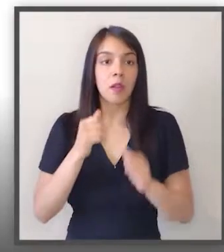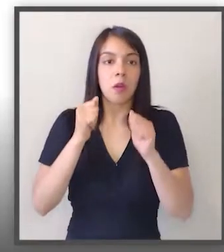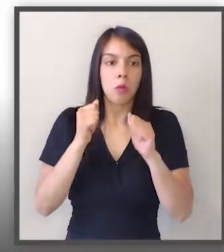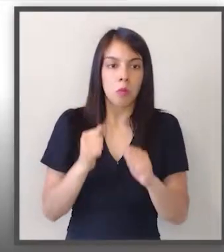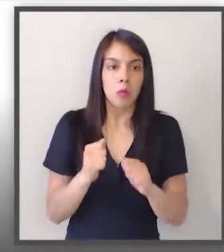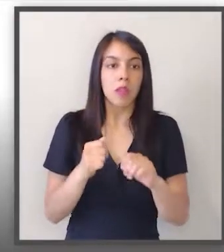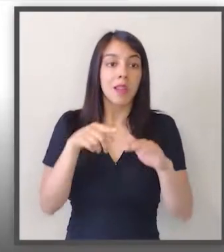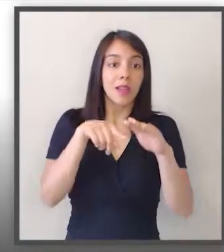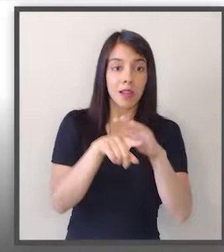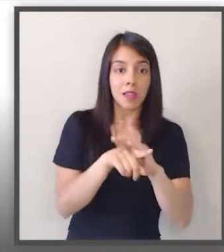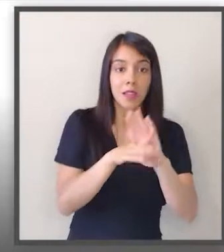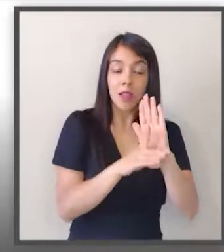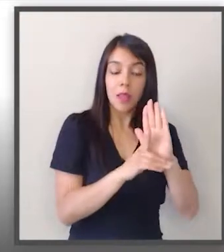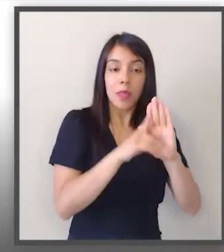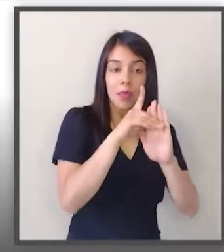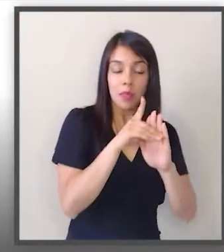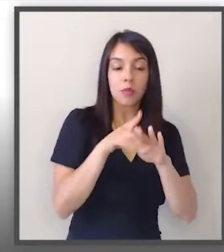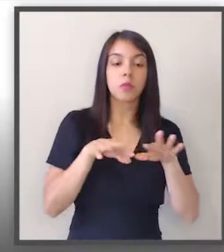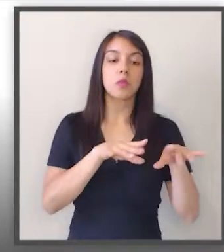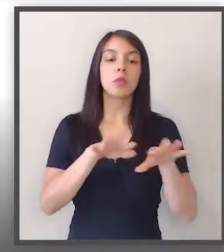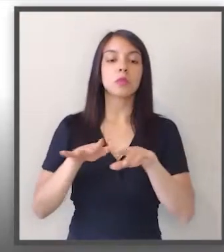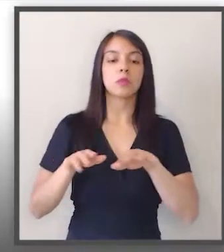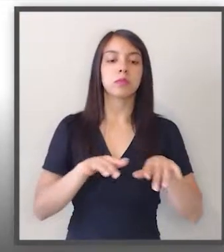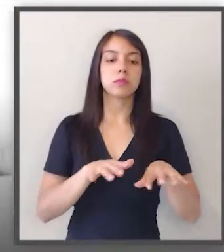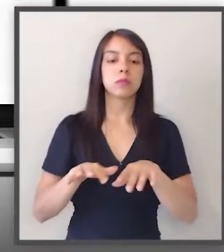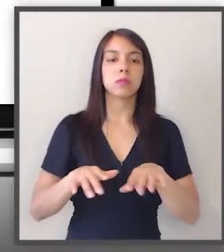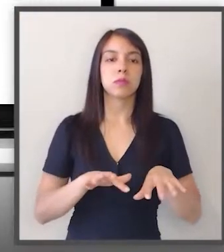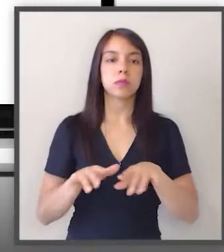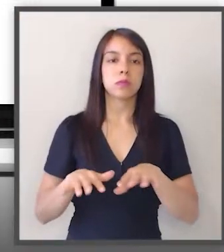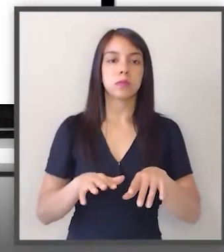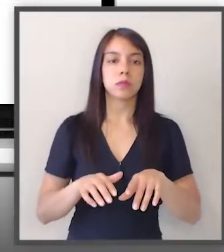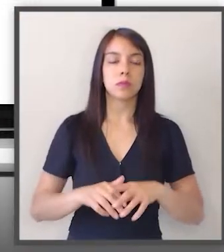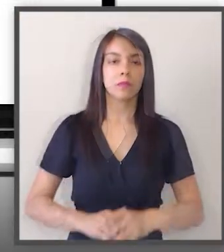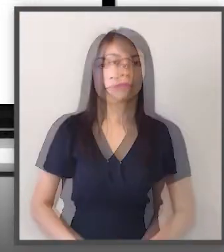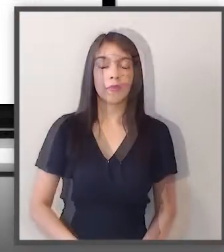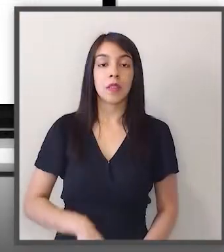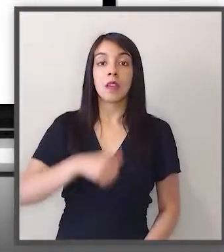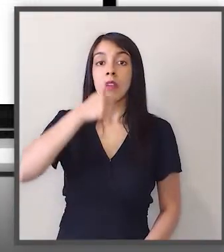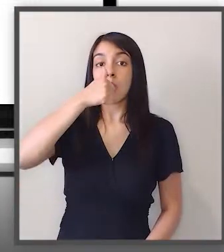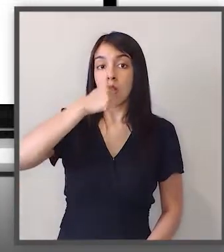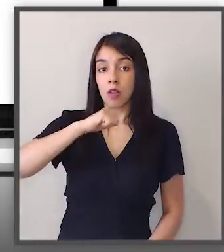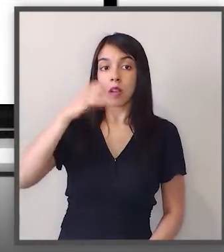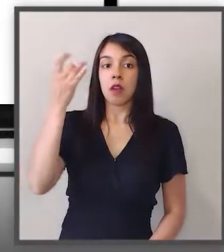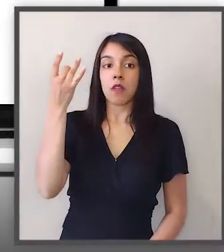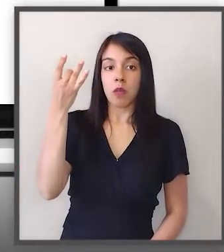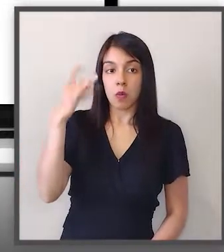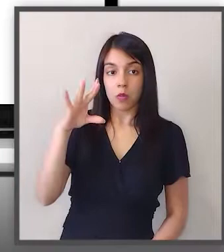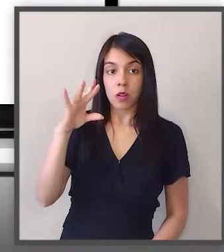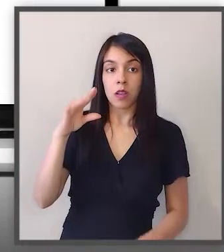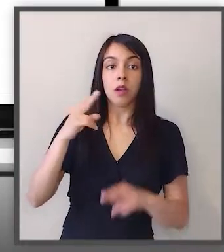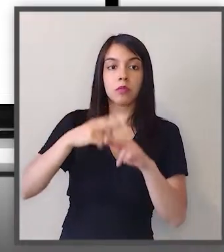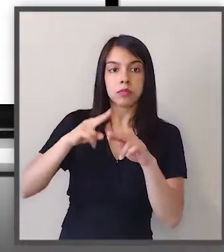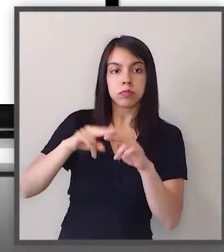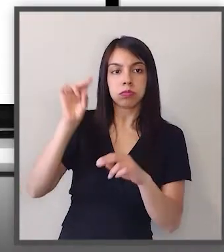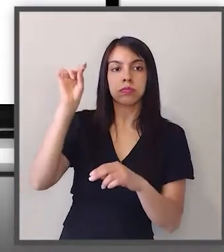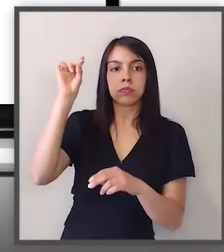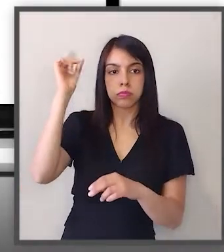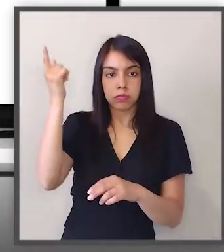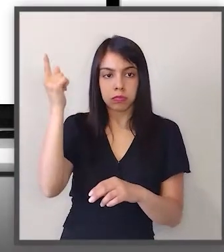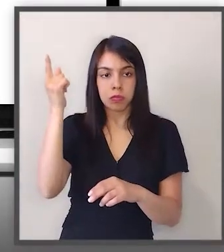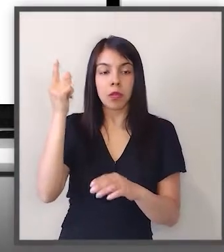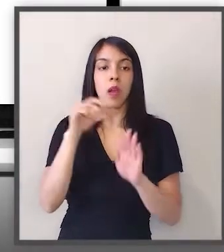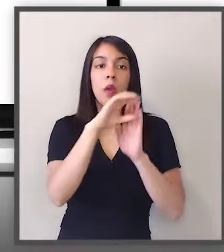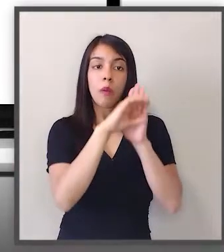Crear perfil. Puede ingresar datos de forma manual. También puede crear una cuenta con su clave única.